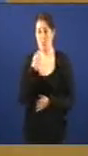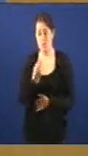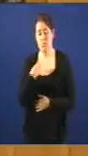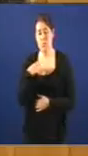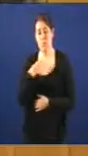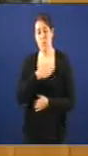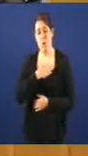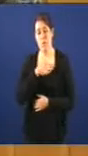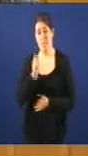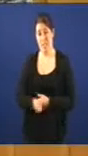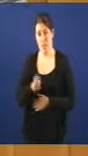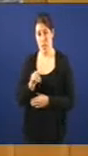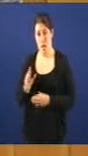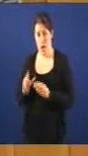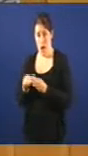Bueno,